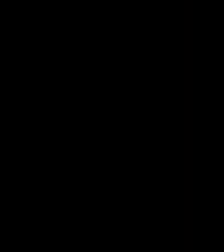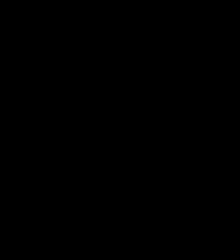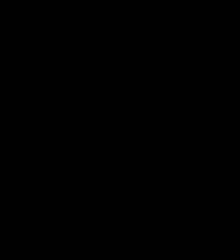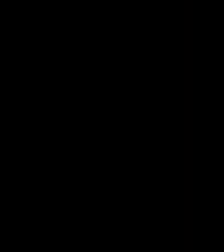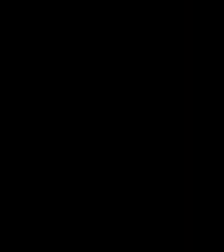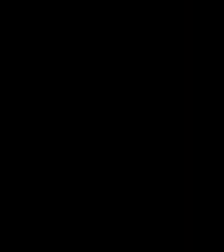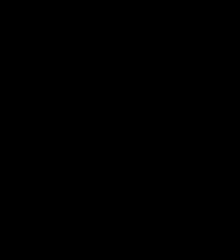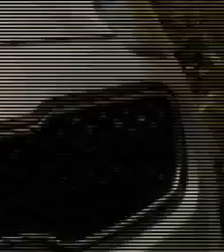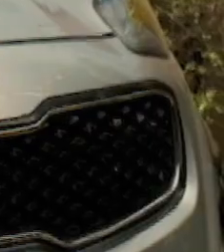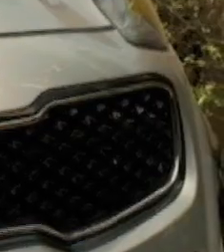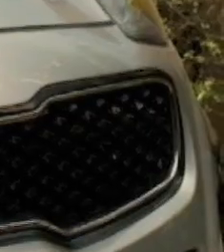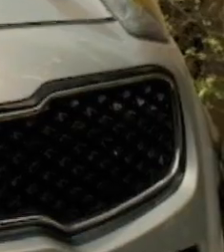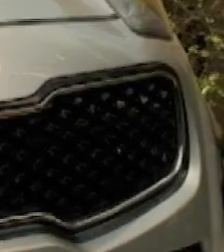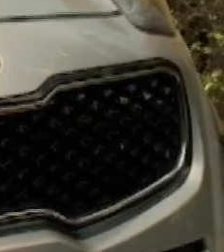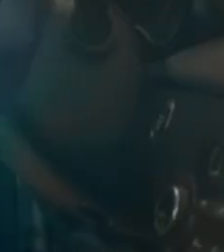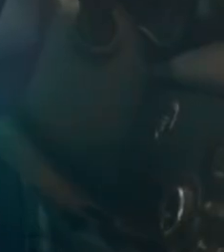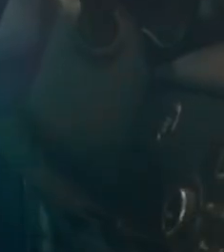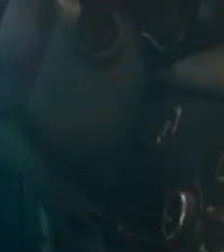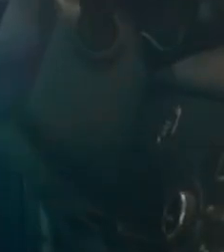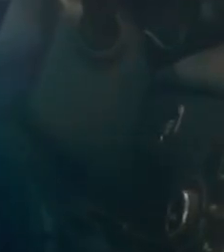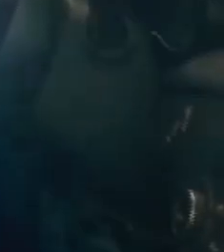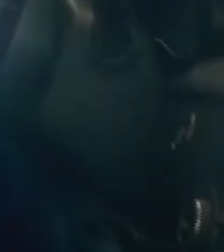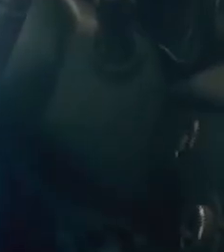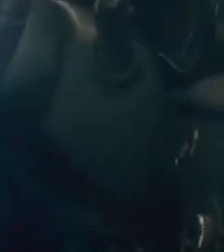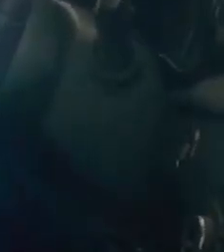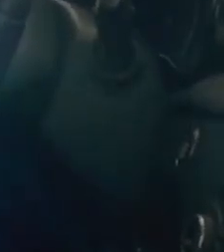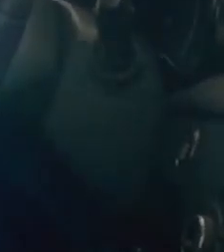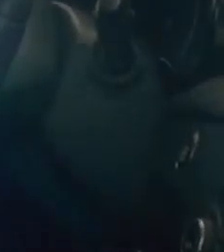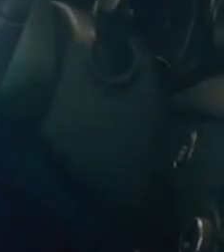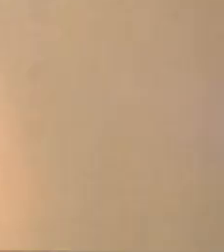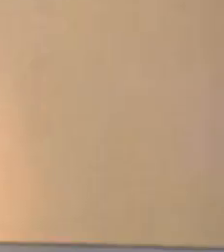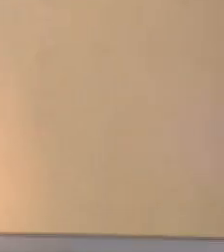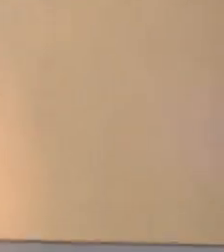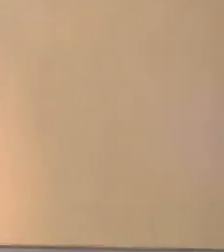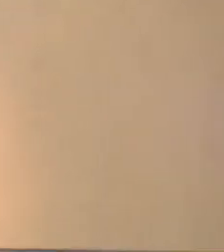Hola, qué lindo carro. Gracias, lo acabo